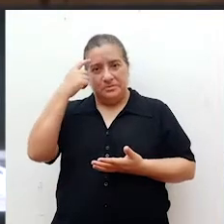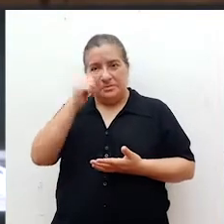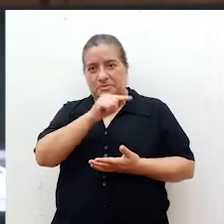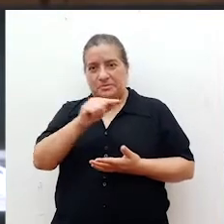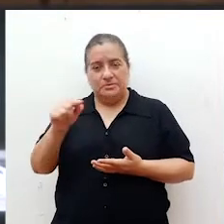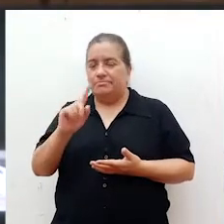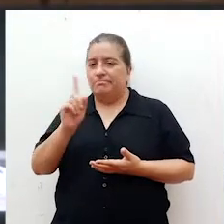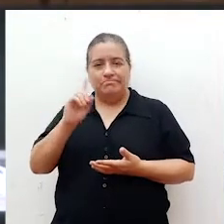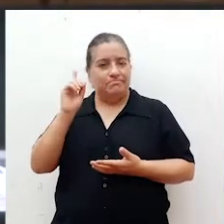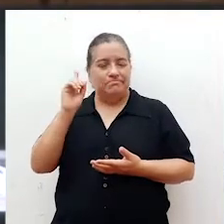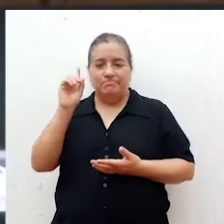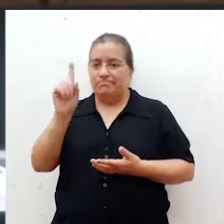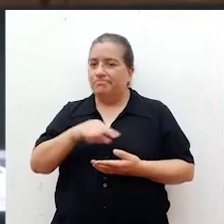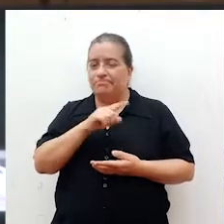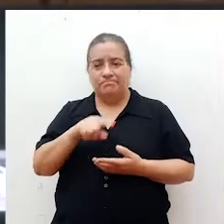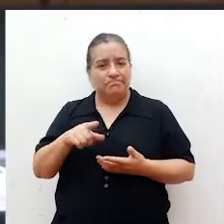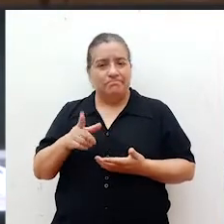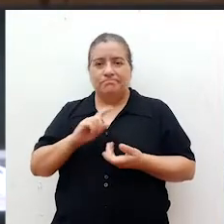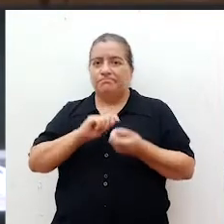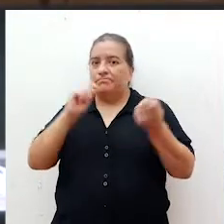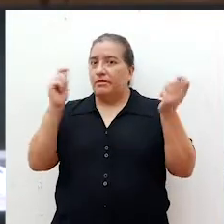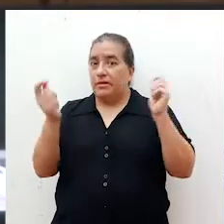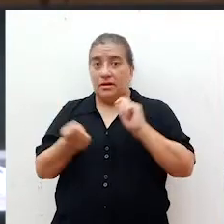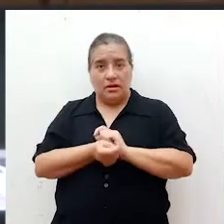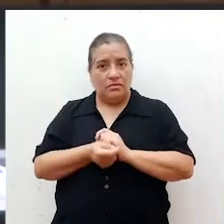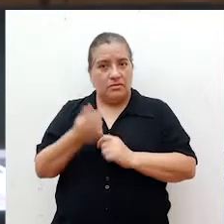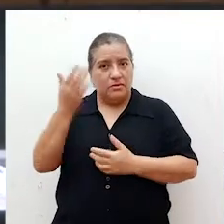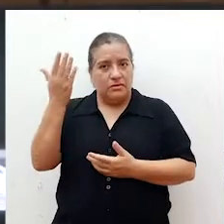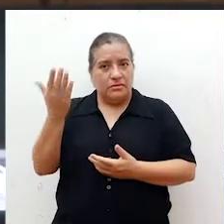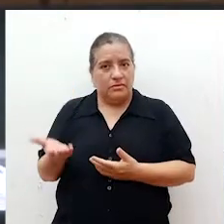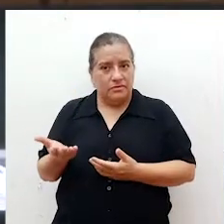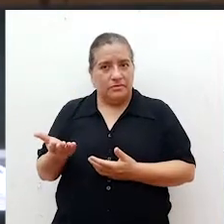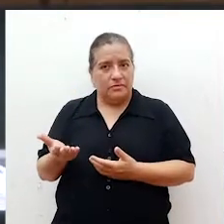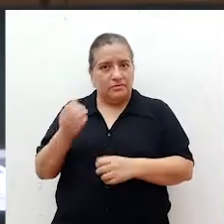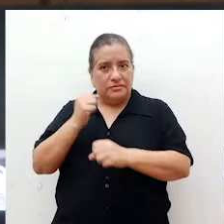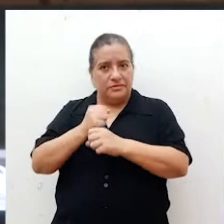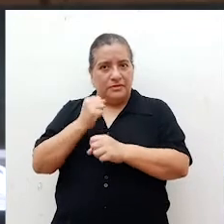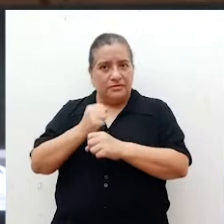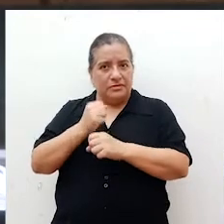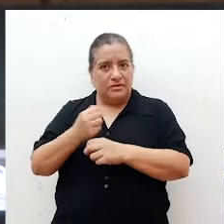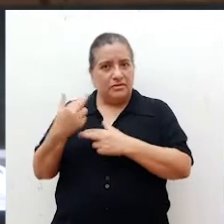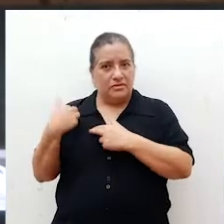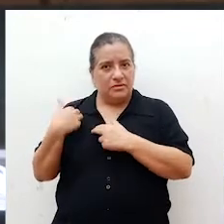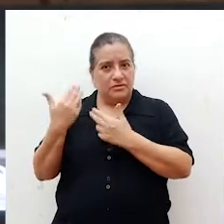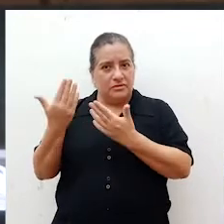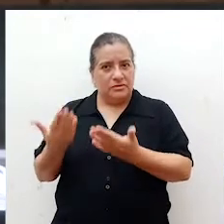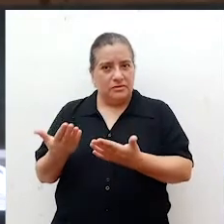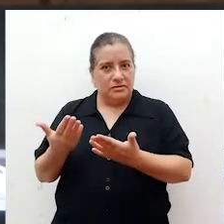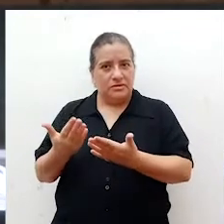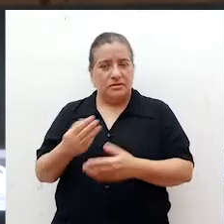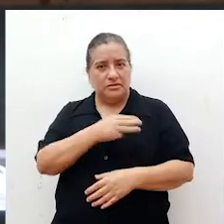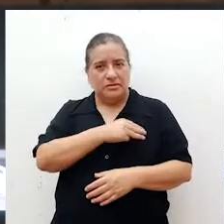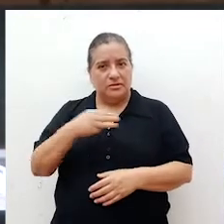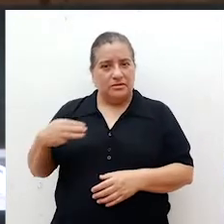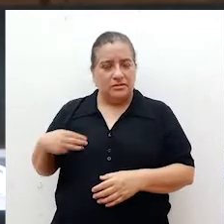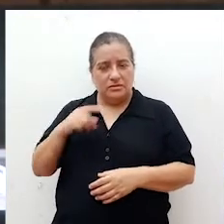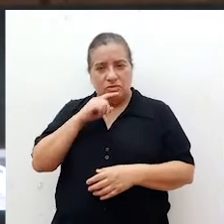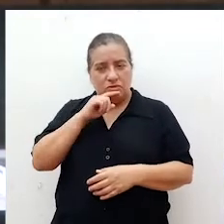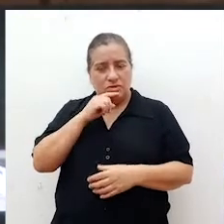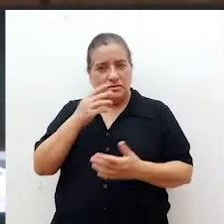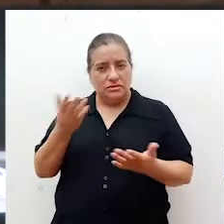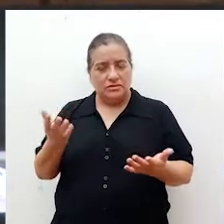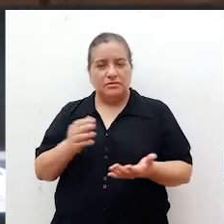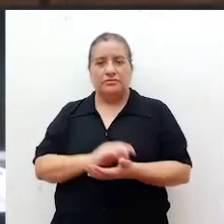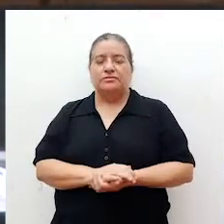en su momento lo señalamos, lo subrayamos, demandamos un giro, un cambio respecto de ese tipo de acción